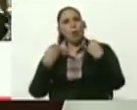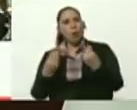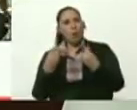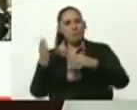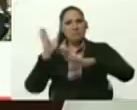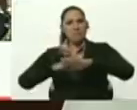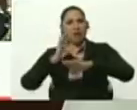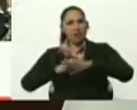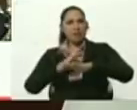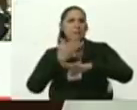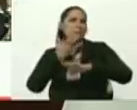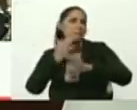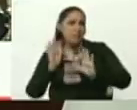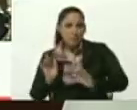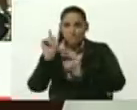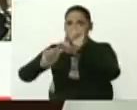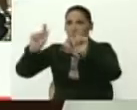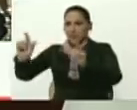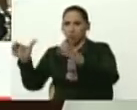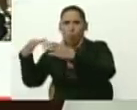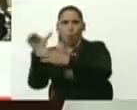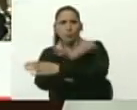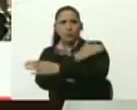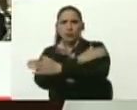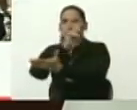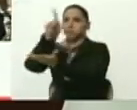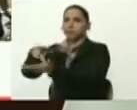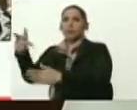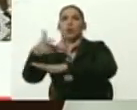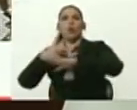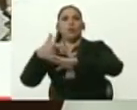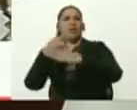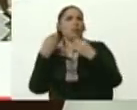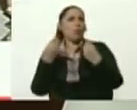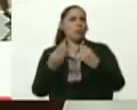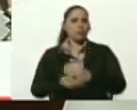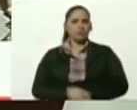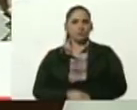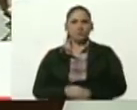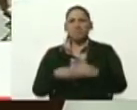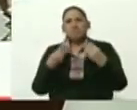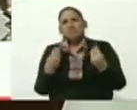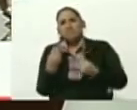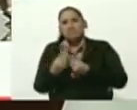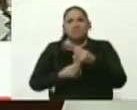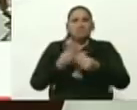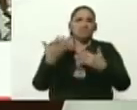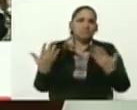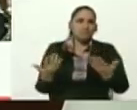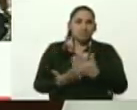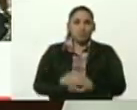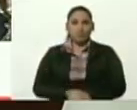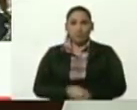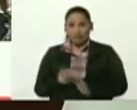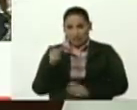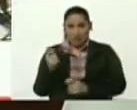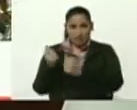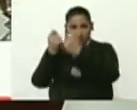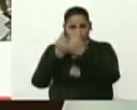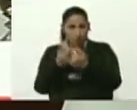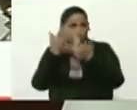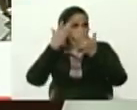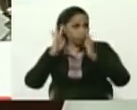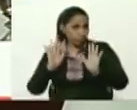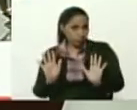si efectivamente esta gente llegara al gobierno? ¿Cómo sería? ¿Qué harían? Porque con este dinero que